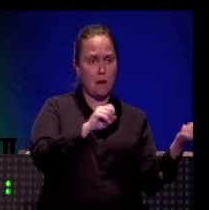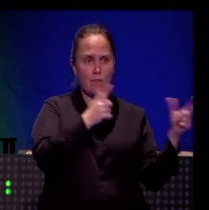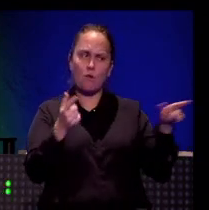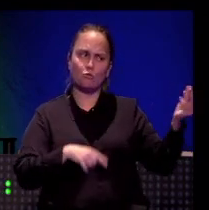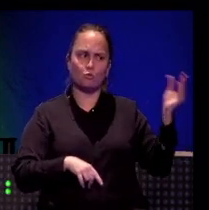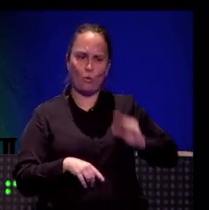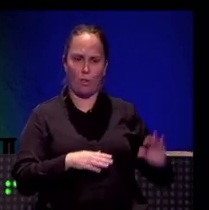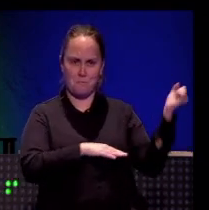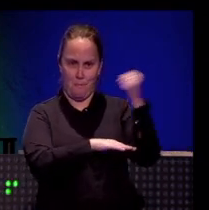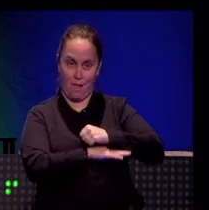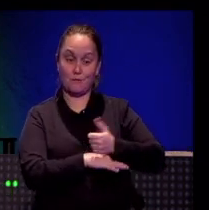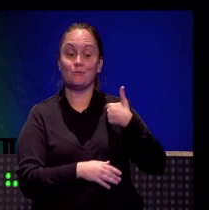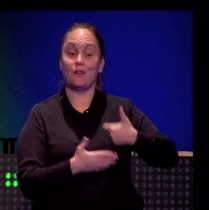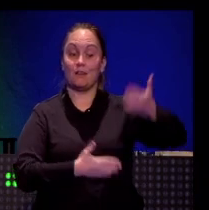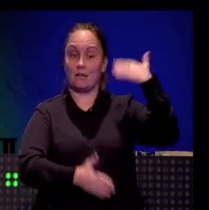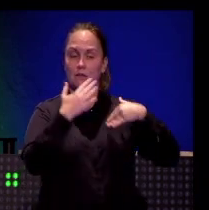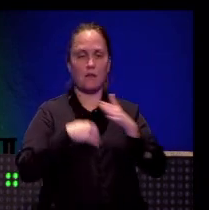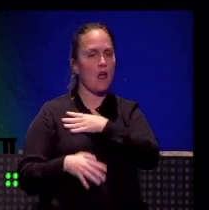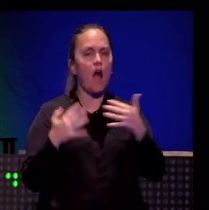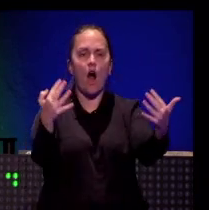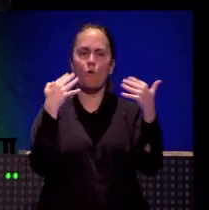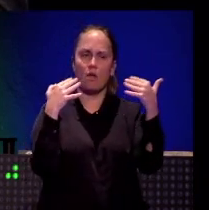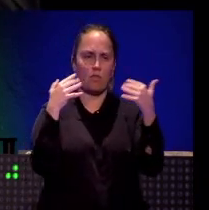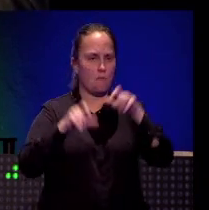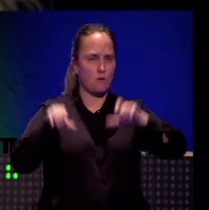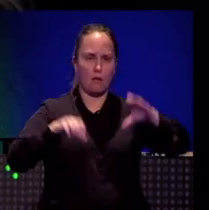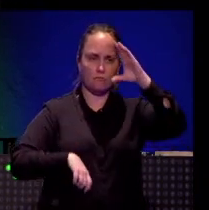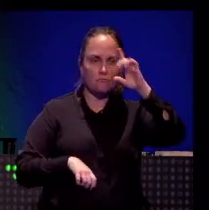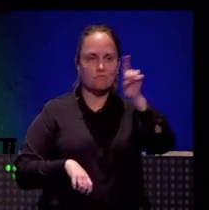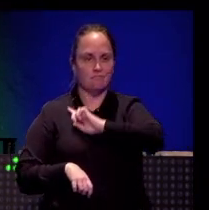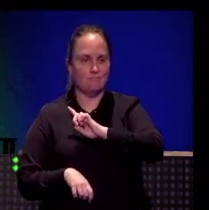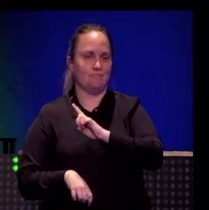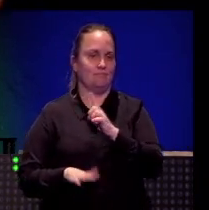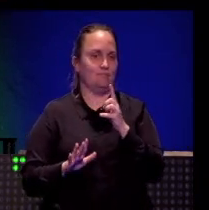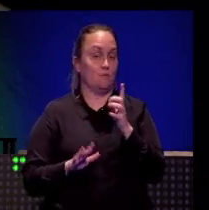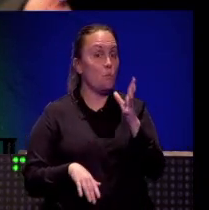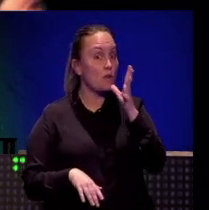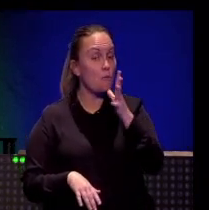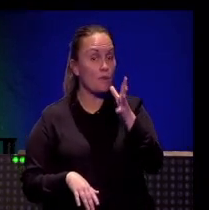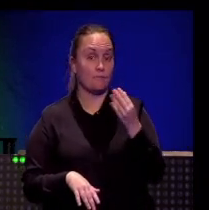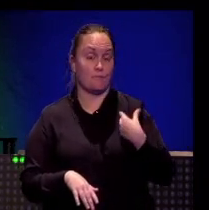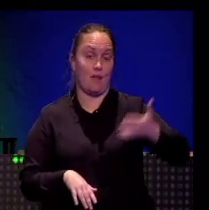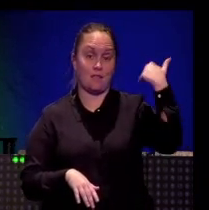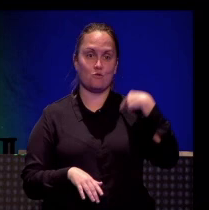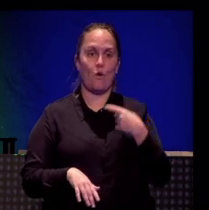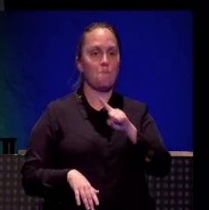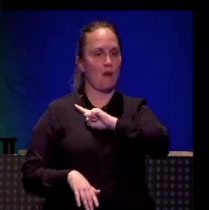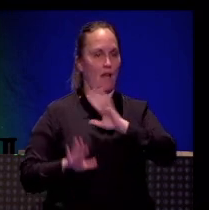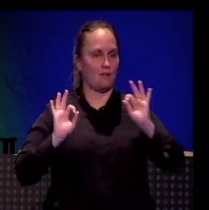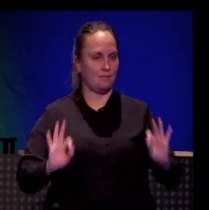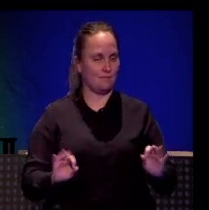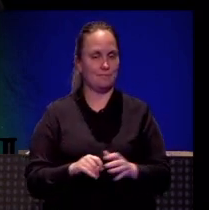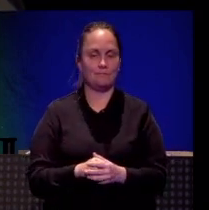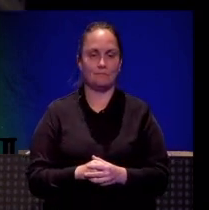más me interesaba podría tener audiencia que la gente me conociese por qué motivo como han dicho antes yo soy militar tuve una